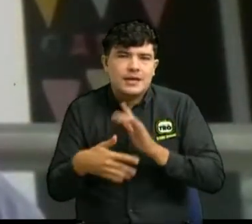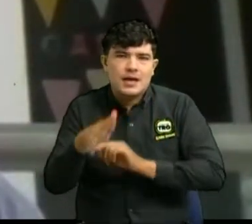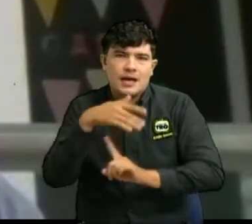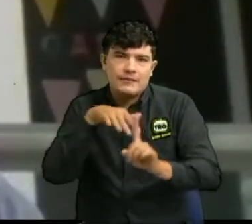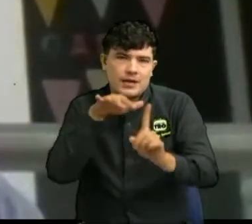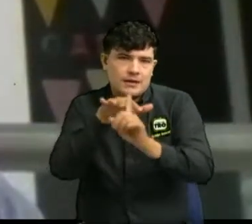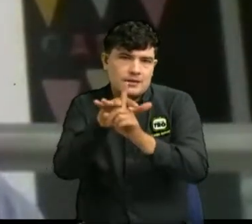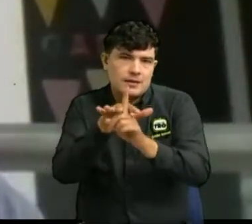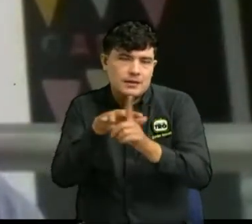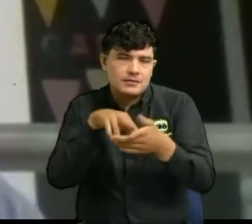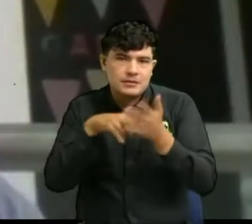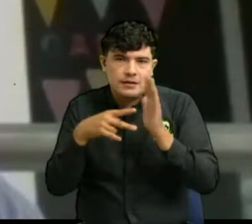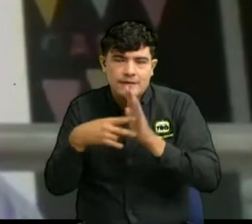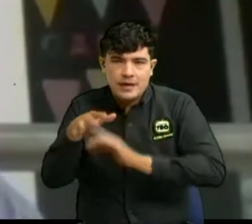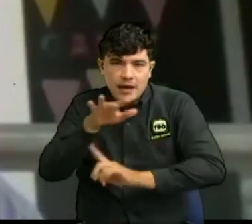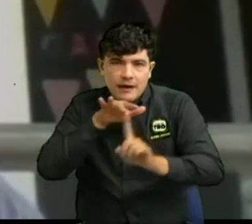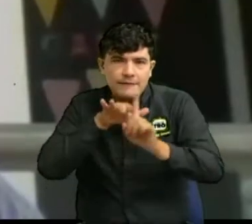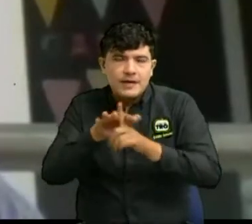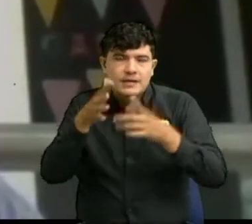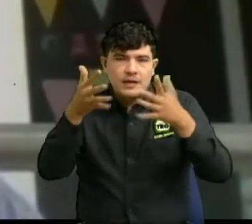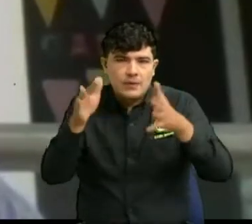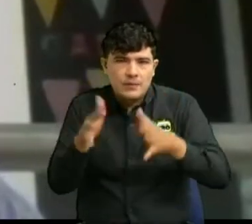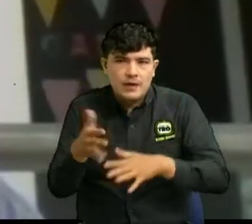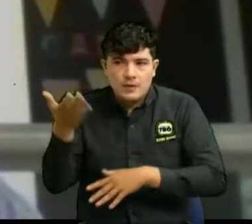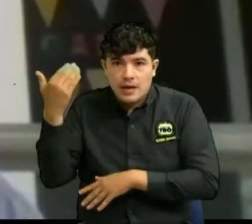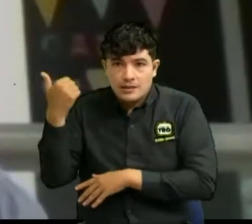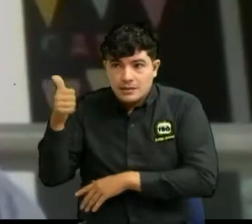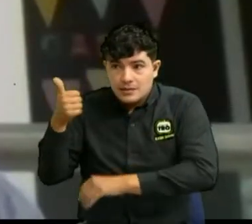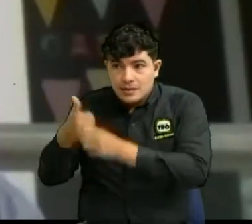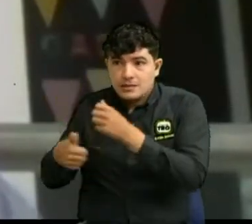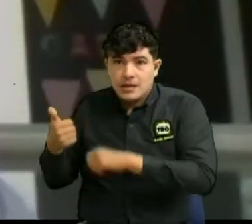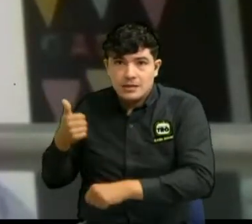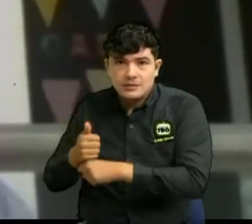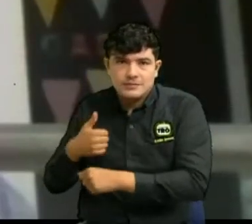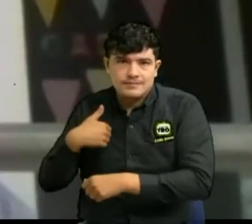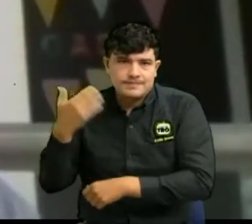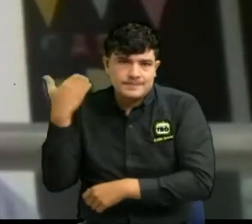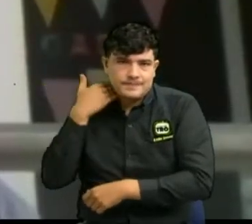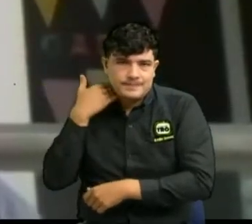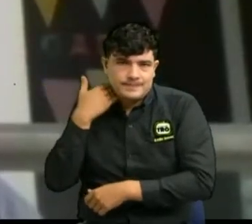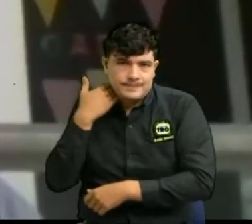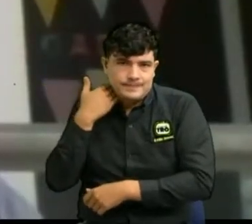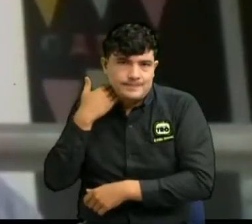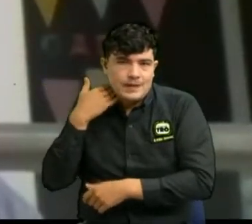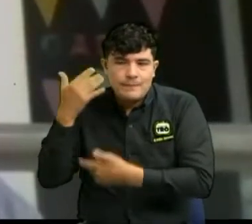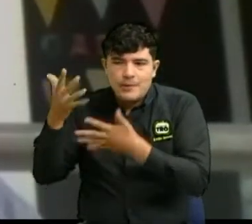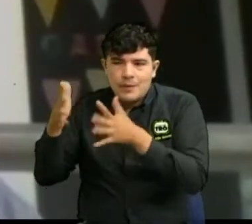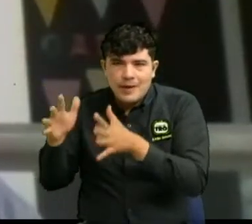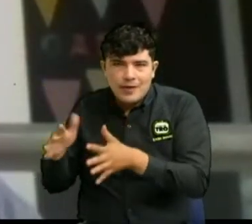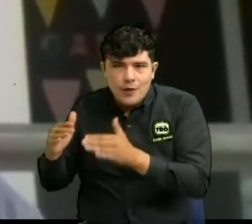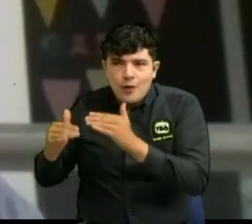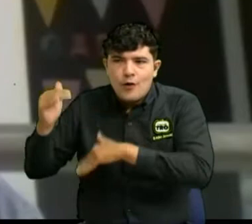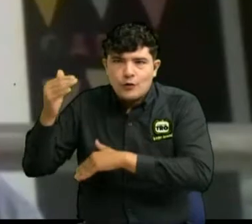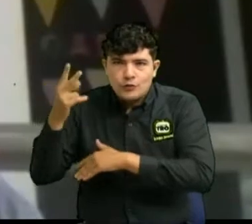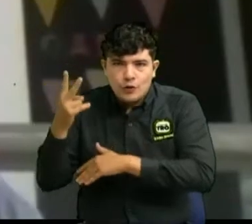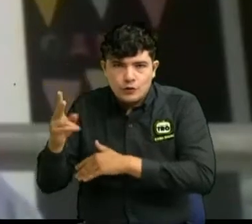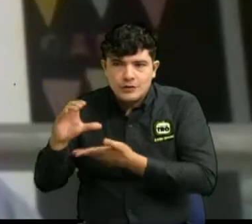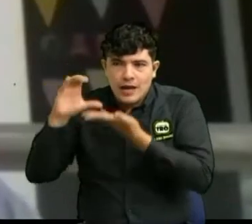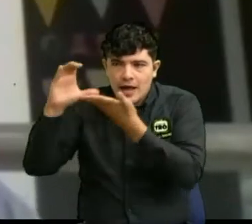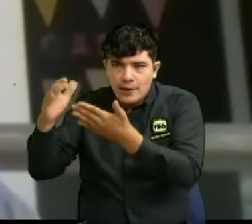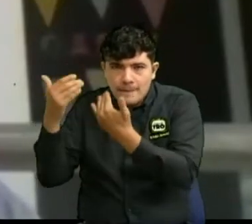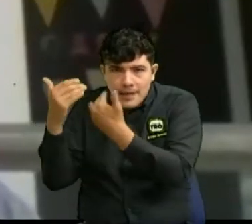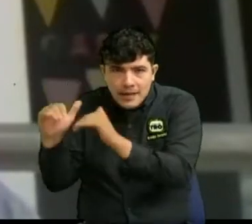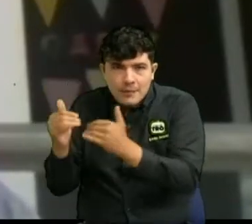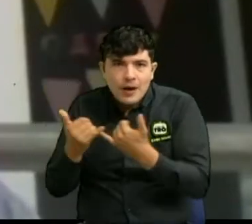afectaría el promedio de los 10 años anteriores al momento en que deja de cotizar. Insisto, si estaba cotizando por